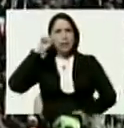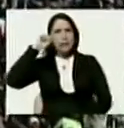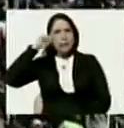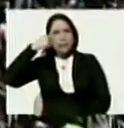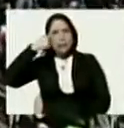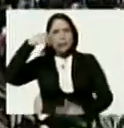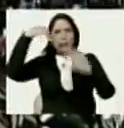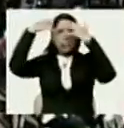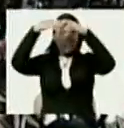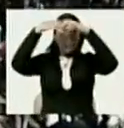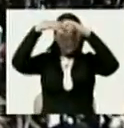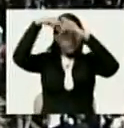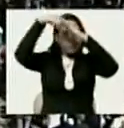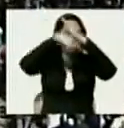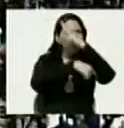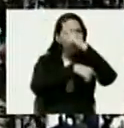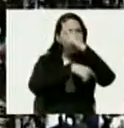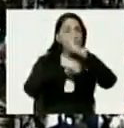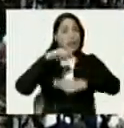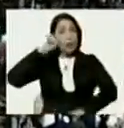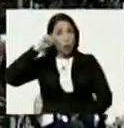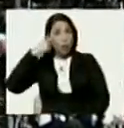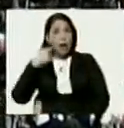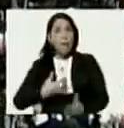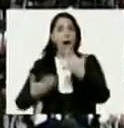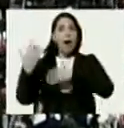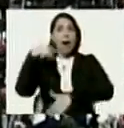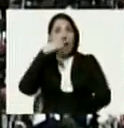Esto lo recordaba yo hace un año aquí con ustedes.